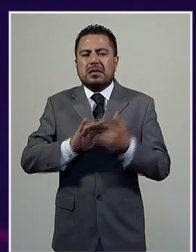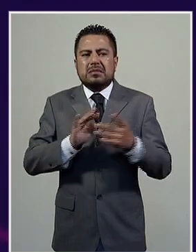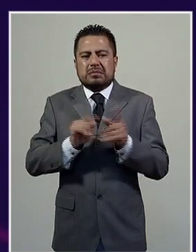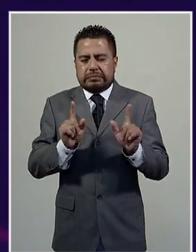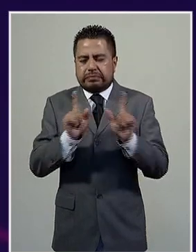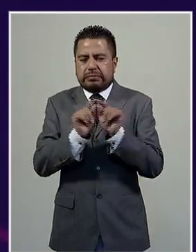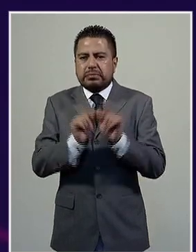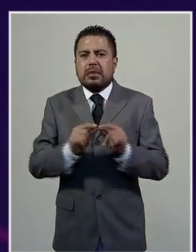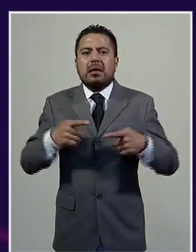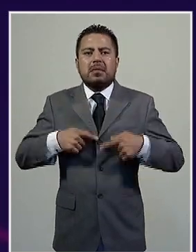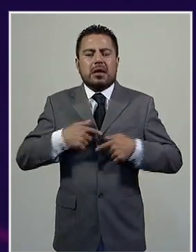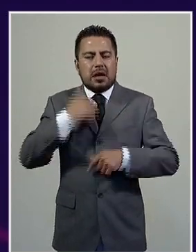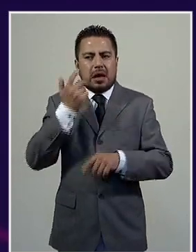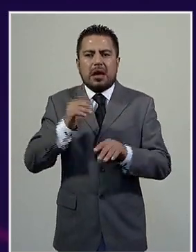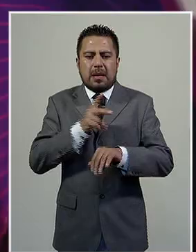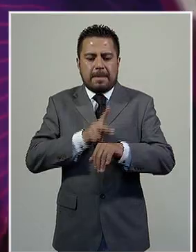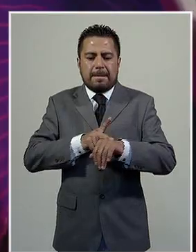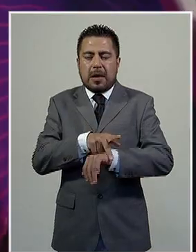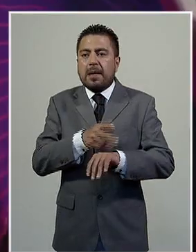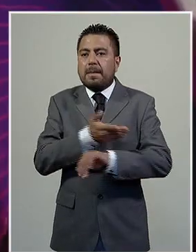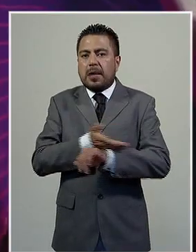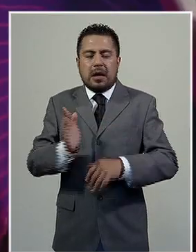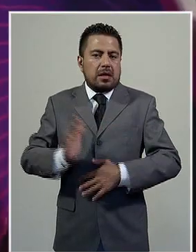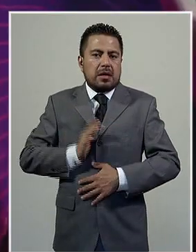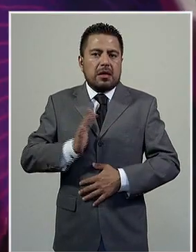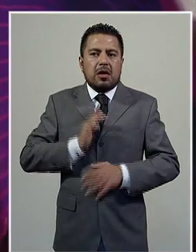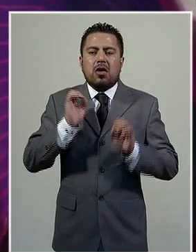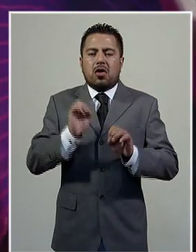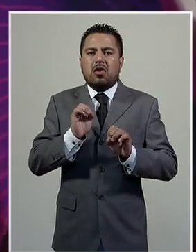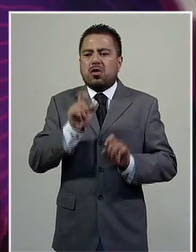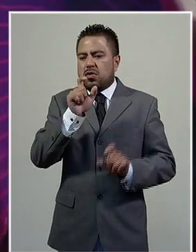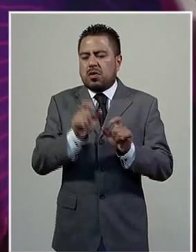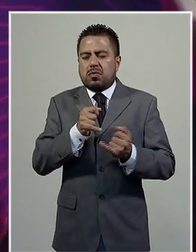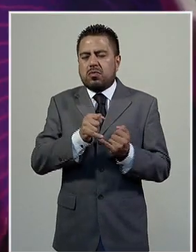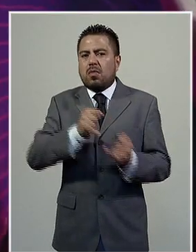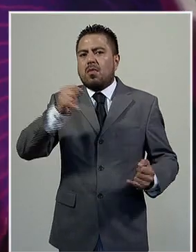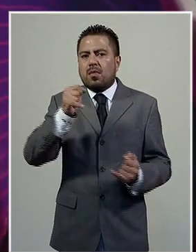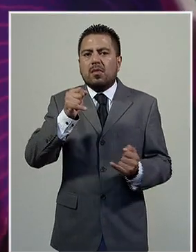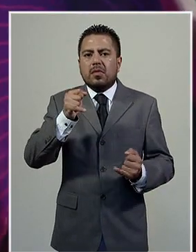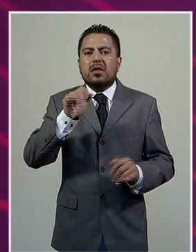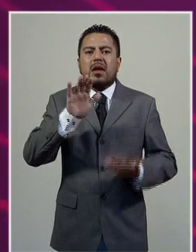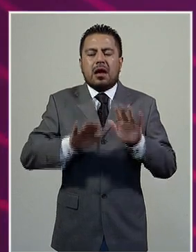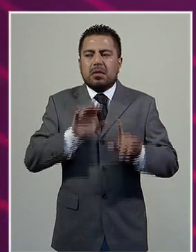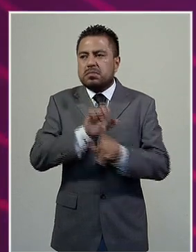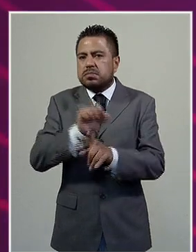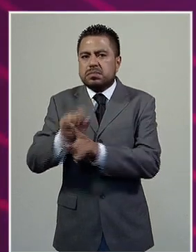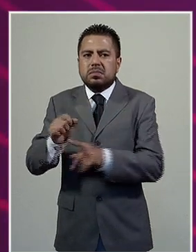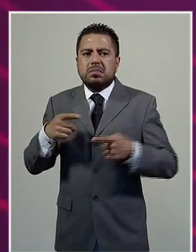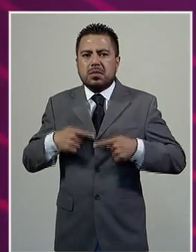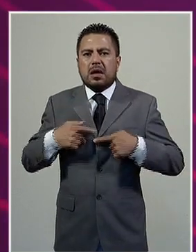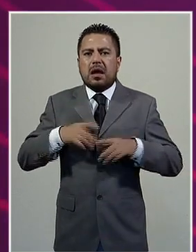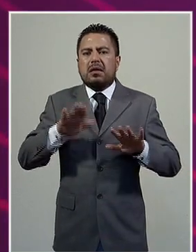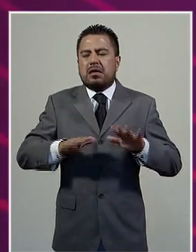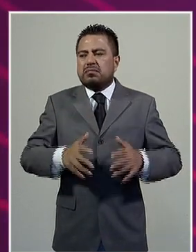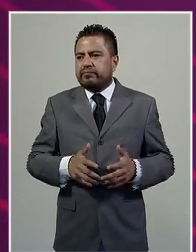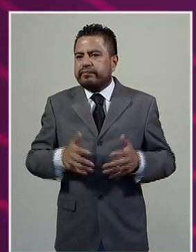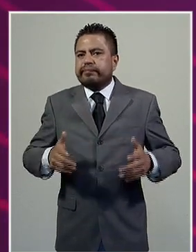Explícitamente, queremos personas con tono de piel blanca o queremos personas con complexión delgada. Encontramos también personas con complexión